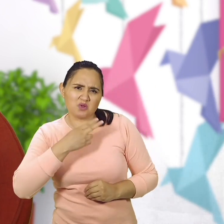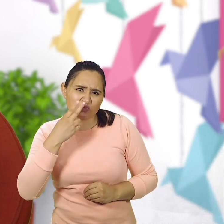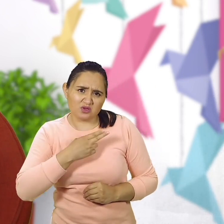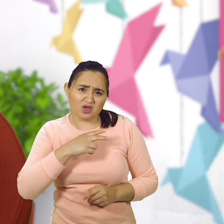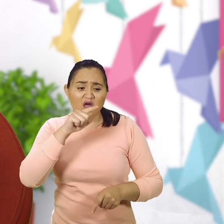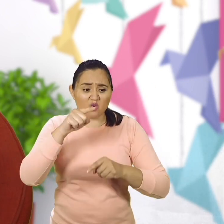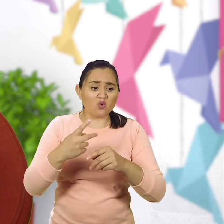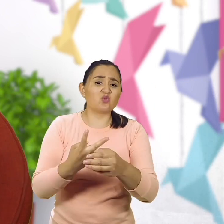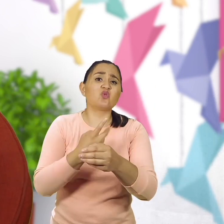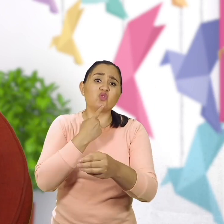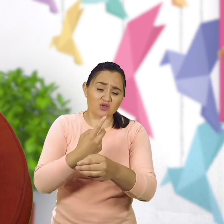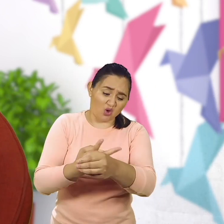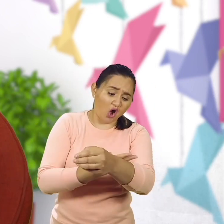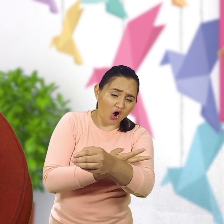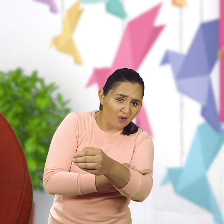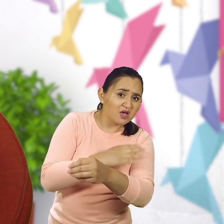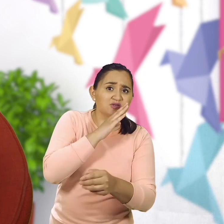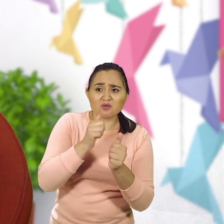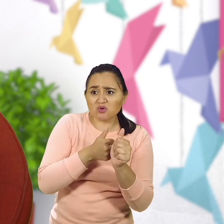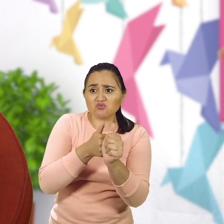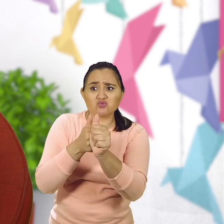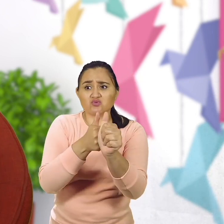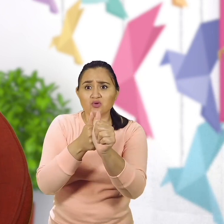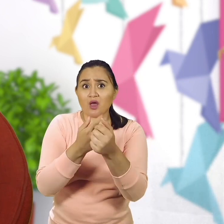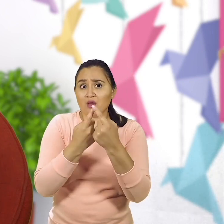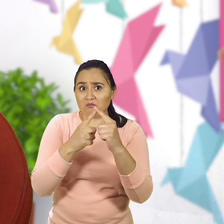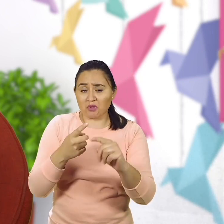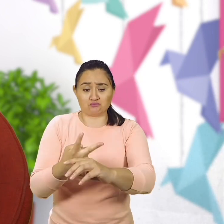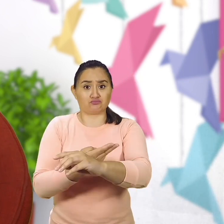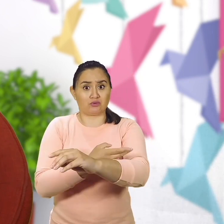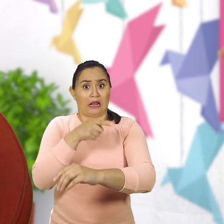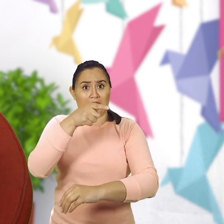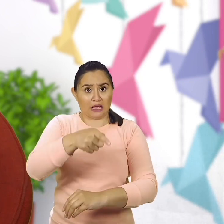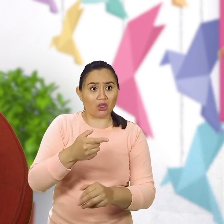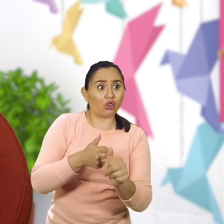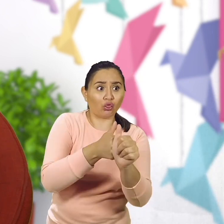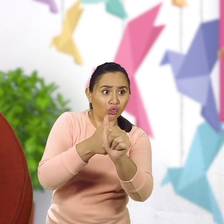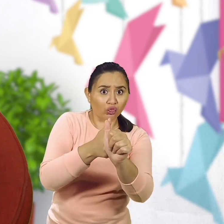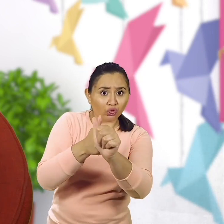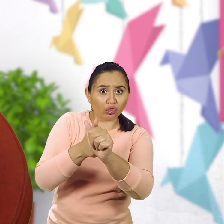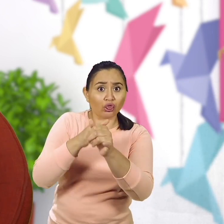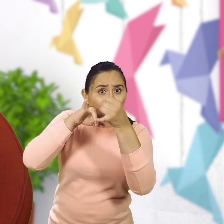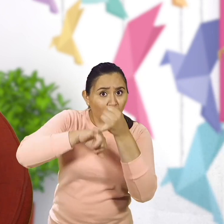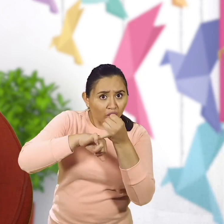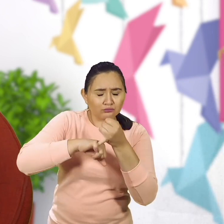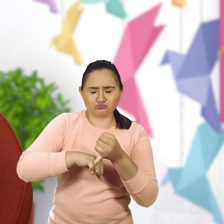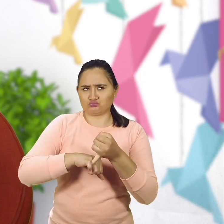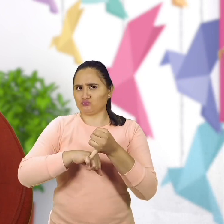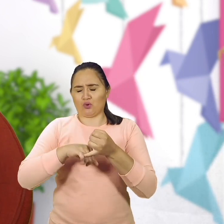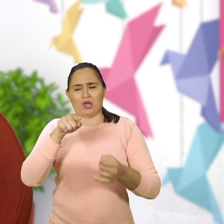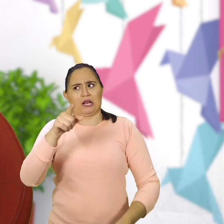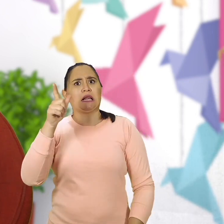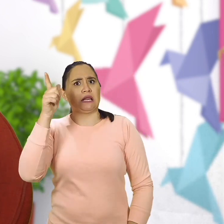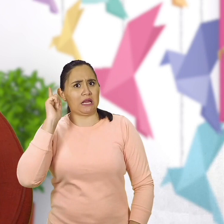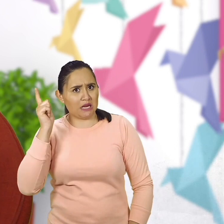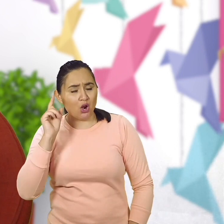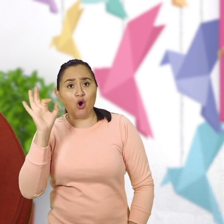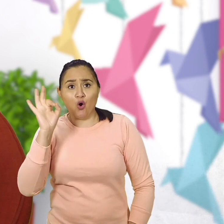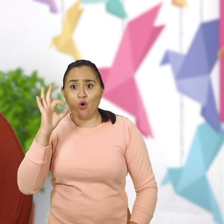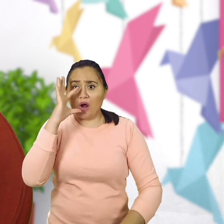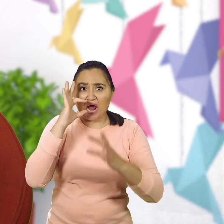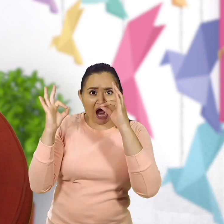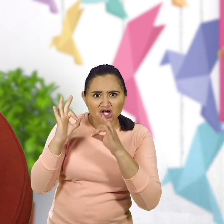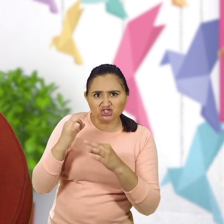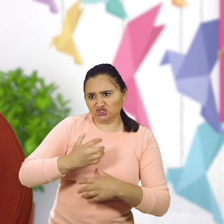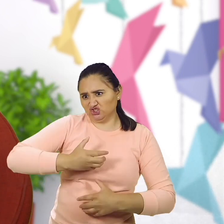cierto. Dicen que los borregos siempre andan siguiendo a los otros, pero el borrego Benito era el líder de la clase. Y la gata Matilda no era